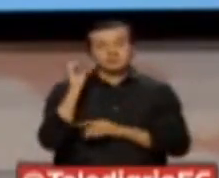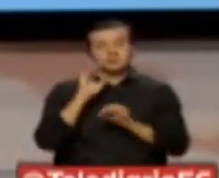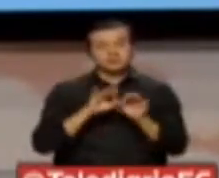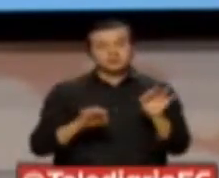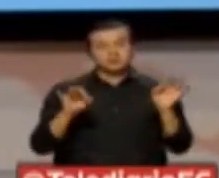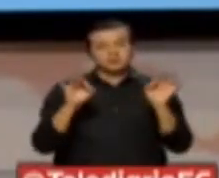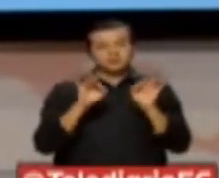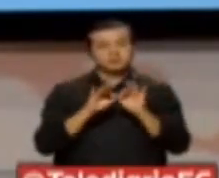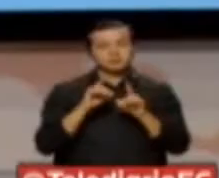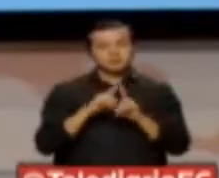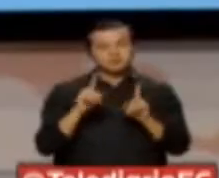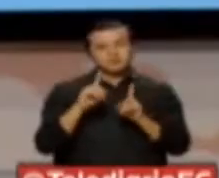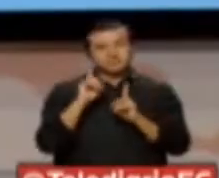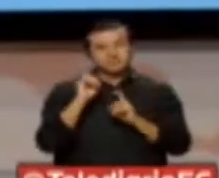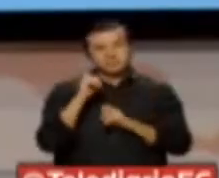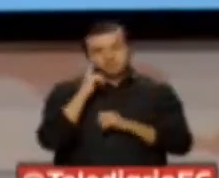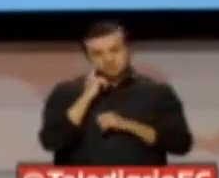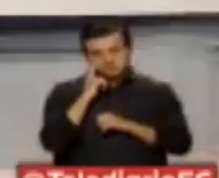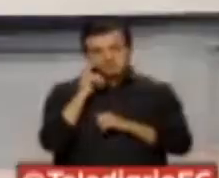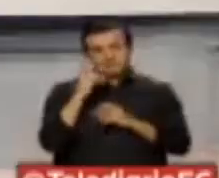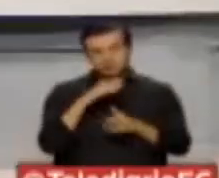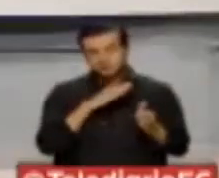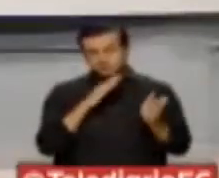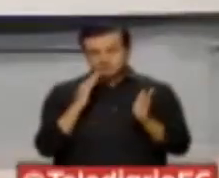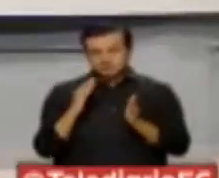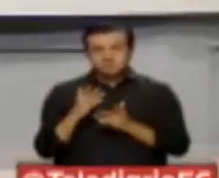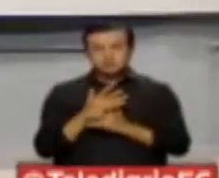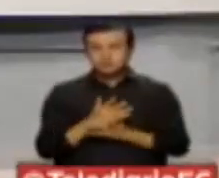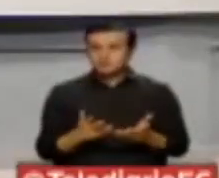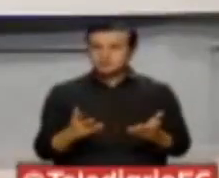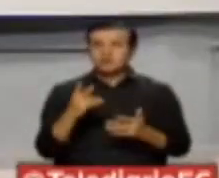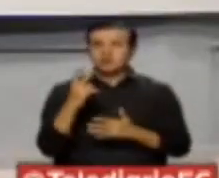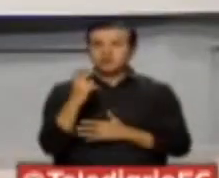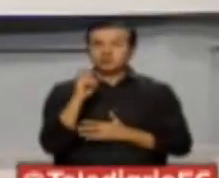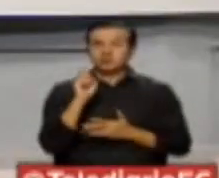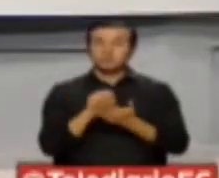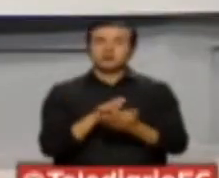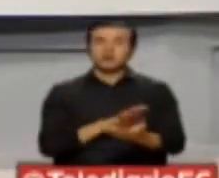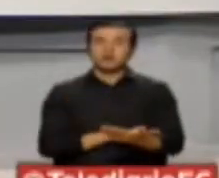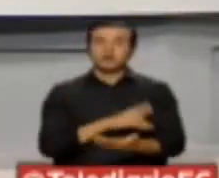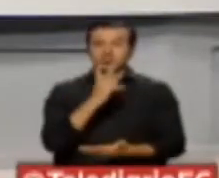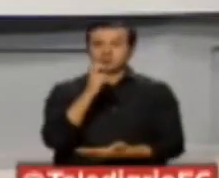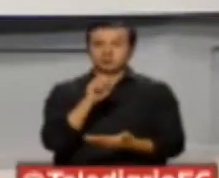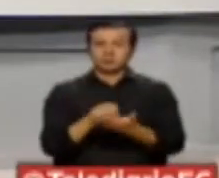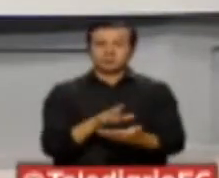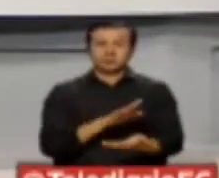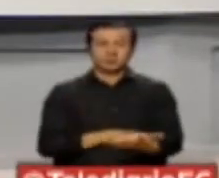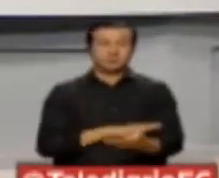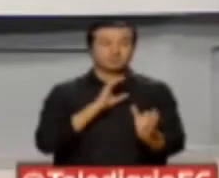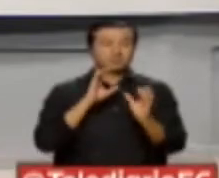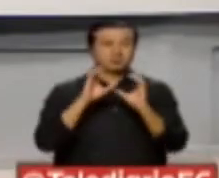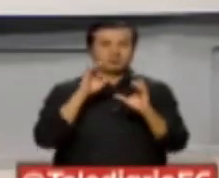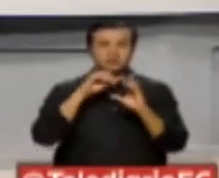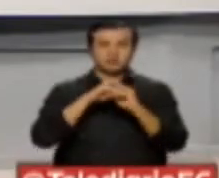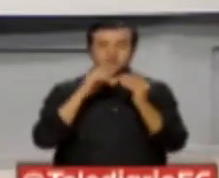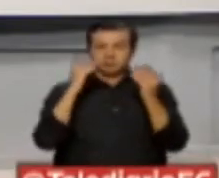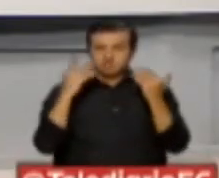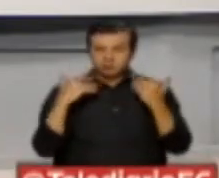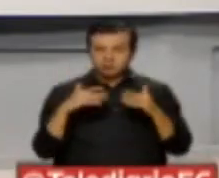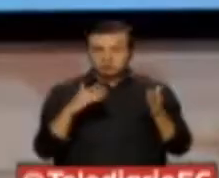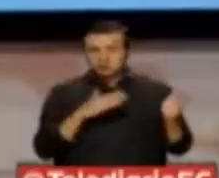pero son temas sensibles por otro lado tenemos 12 proyectos que lo hemos hablado internamente